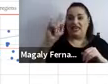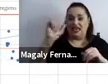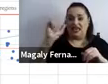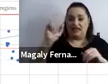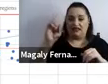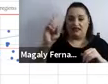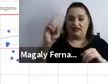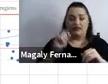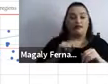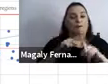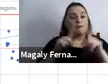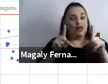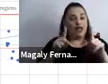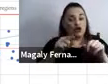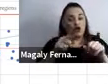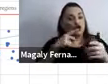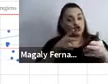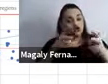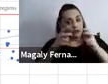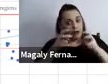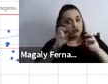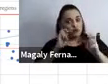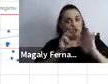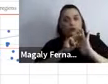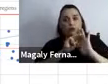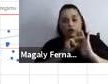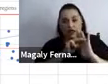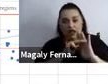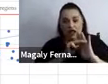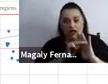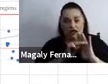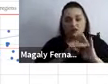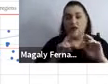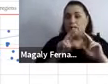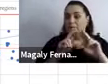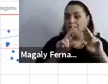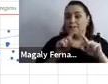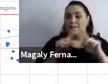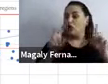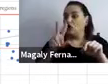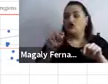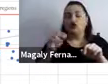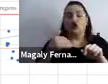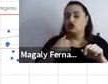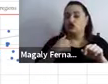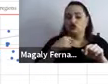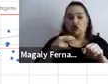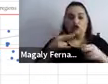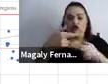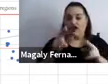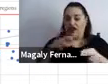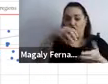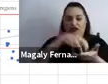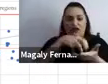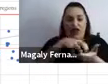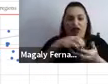inequidad. Y sin embargo los tomamos como modelos y ni siquiera lo son a nivel regional o global como